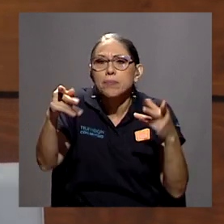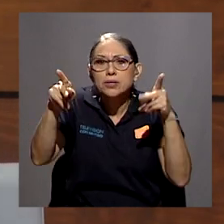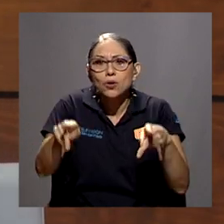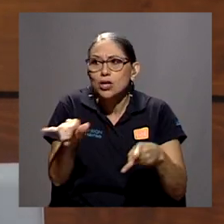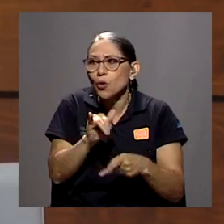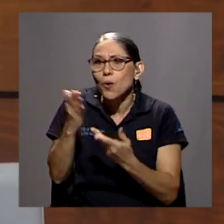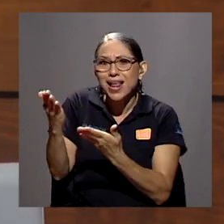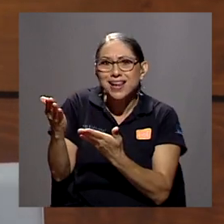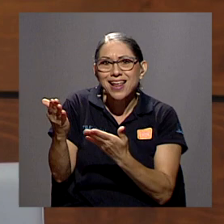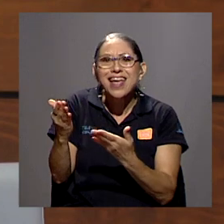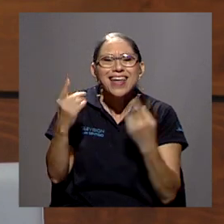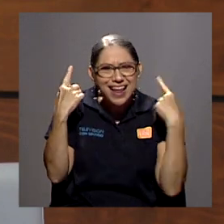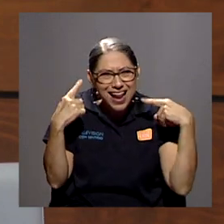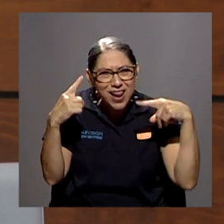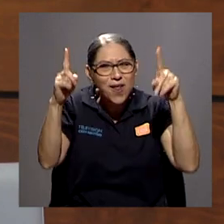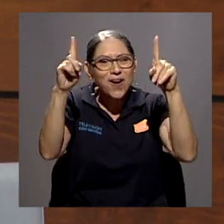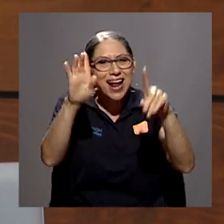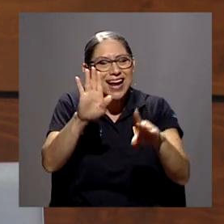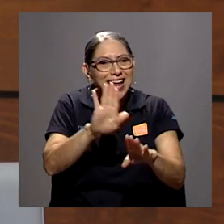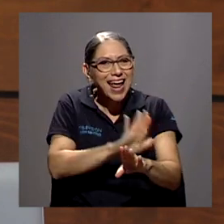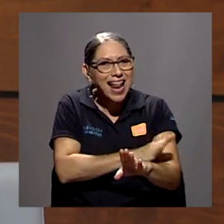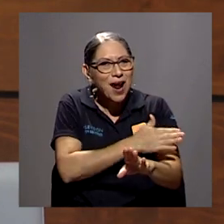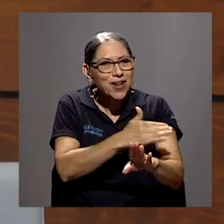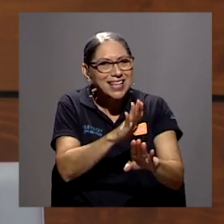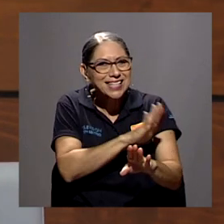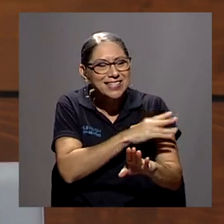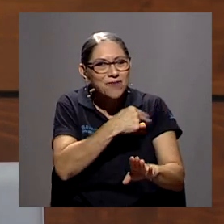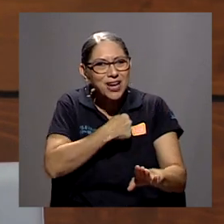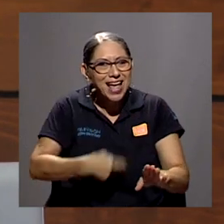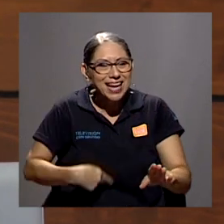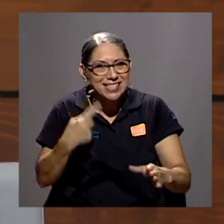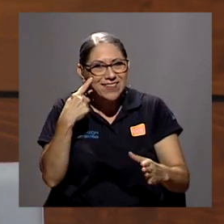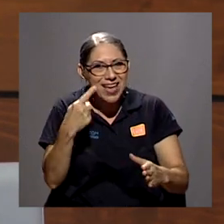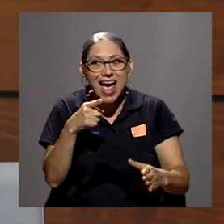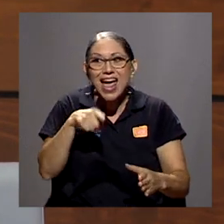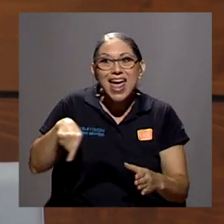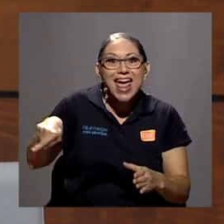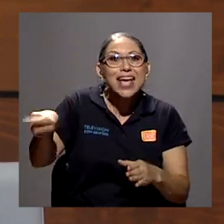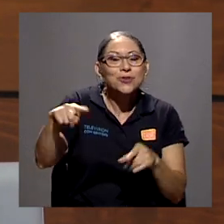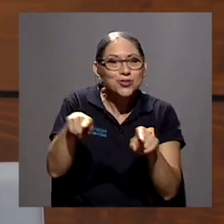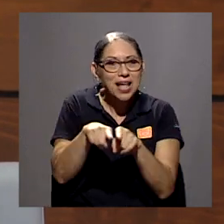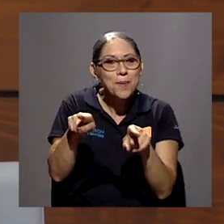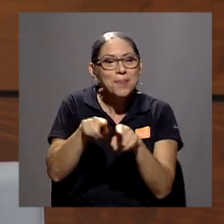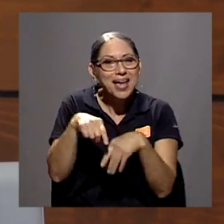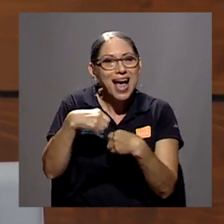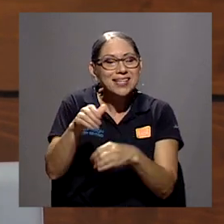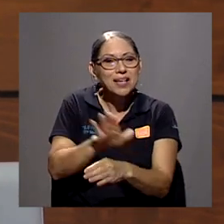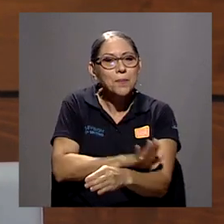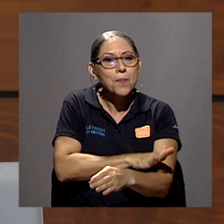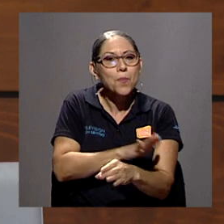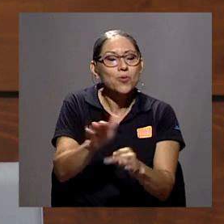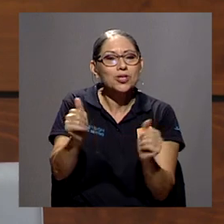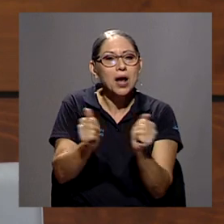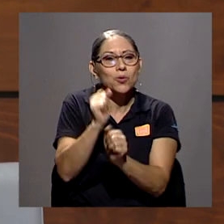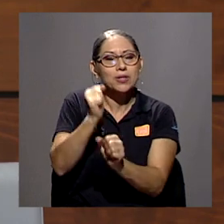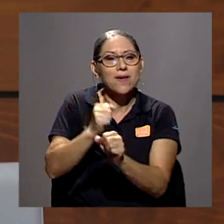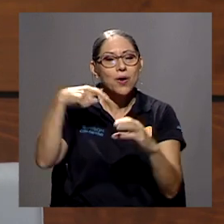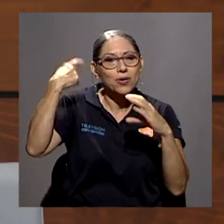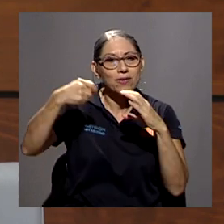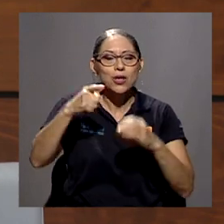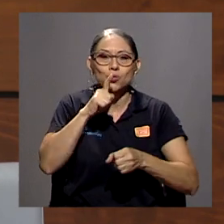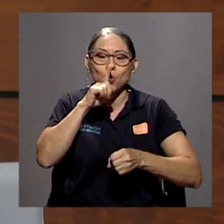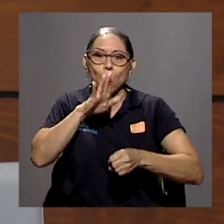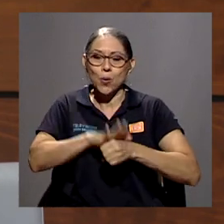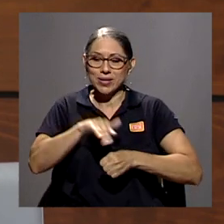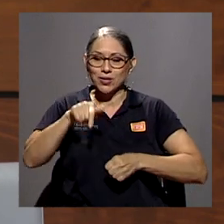sinfónica del jazz se vea así que ellos también hacen música desde el audiovisual y es un compromiso que tenemos en este canal me despido